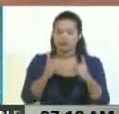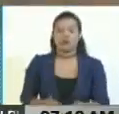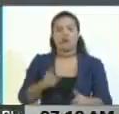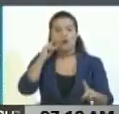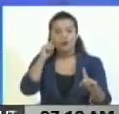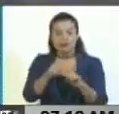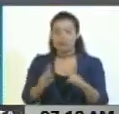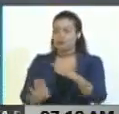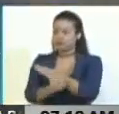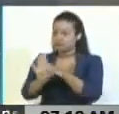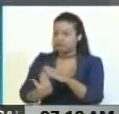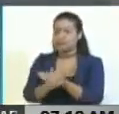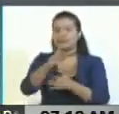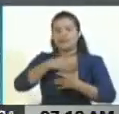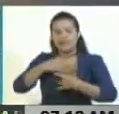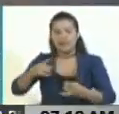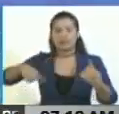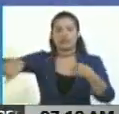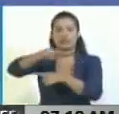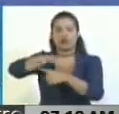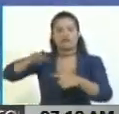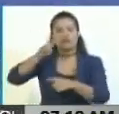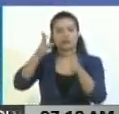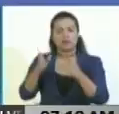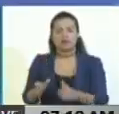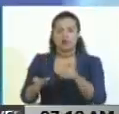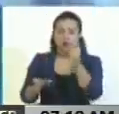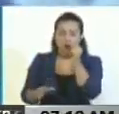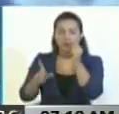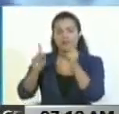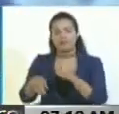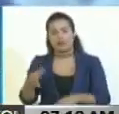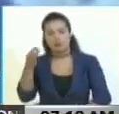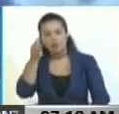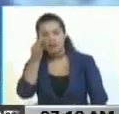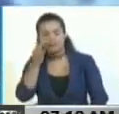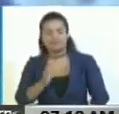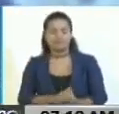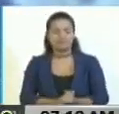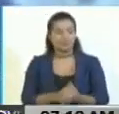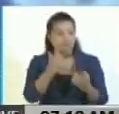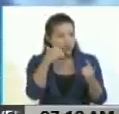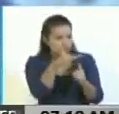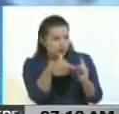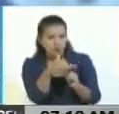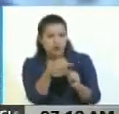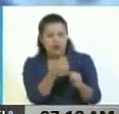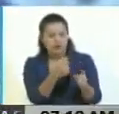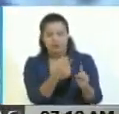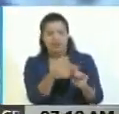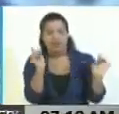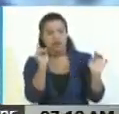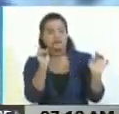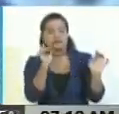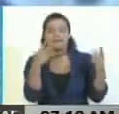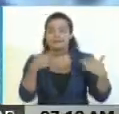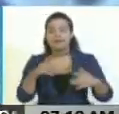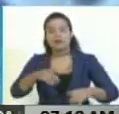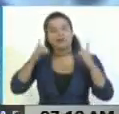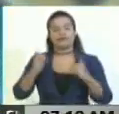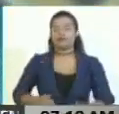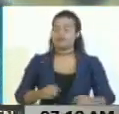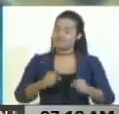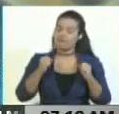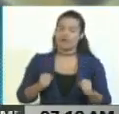las venezolanas y los venezolanos. Situaciones excepcionales demandan acciones excepcionales y así las he